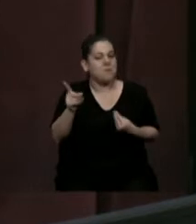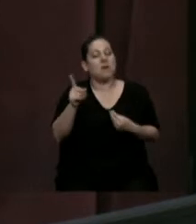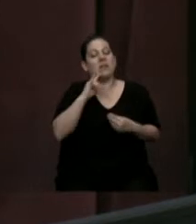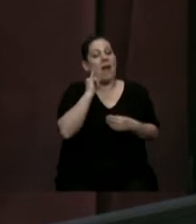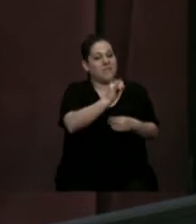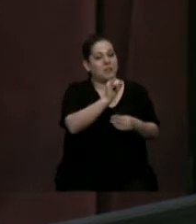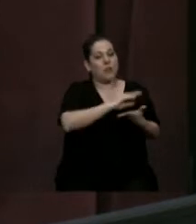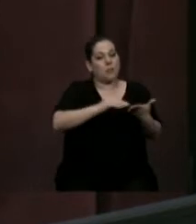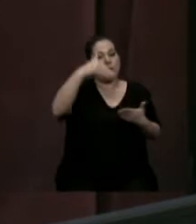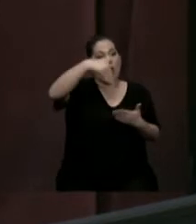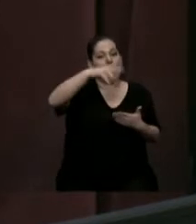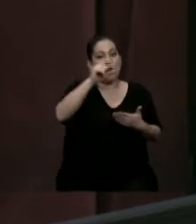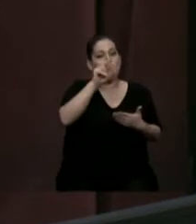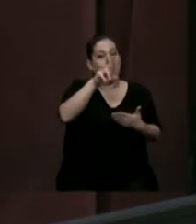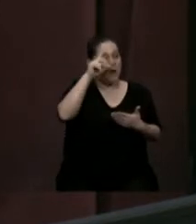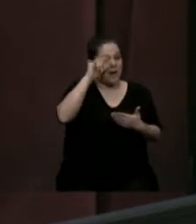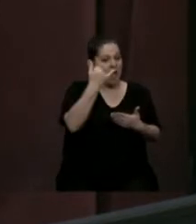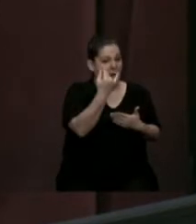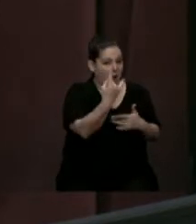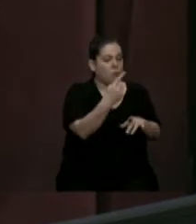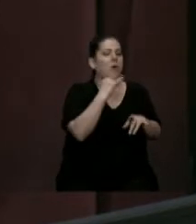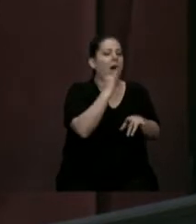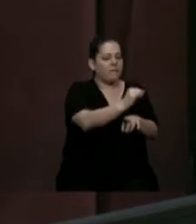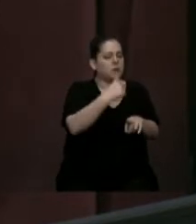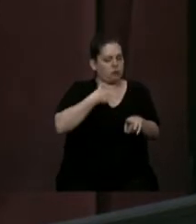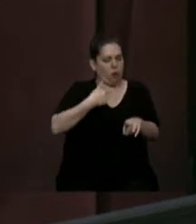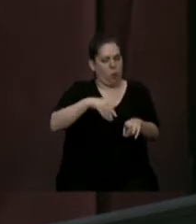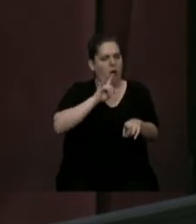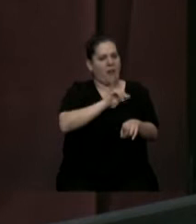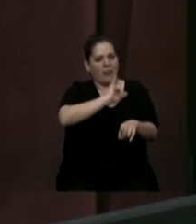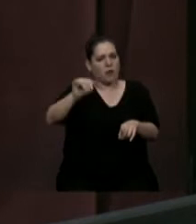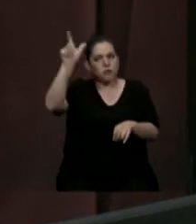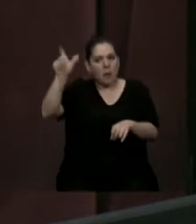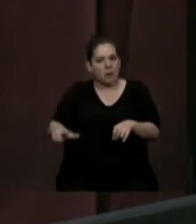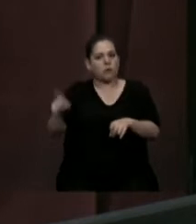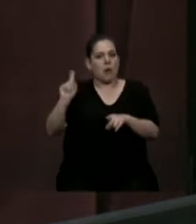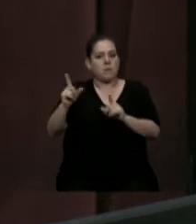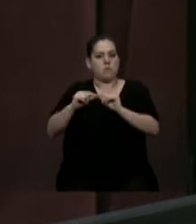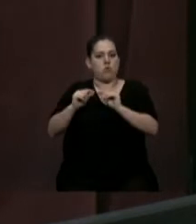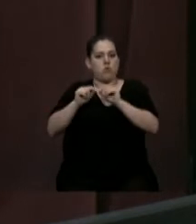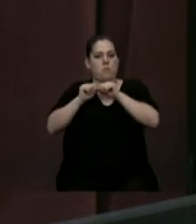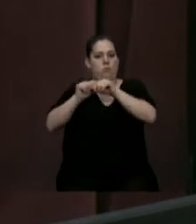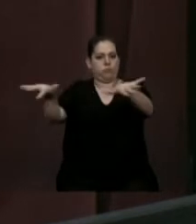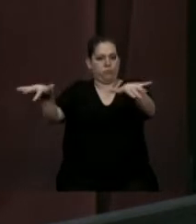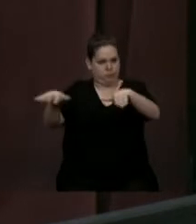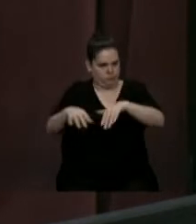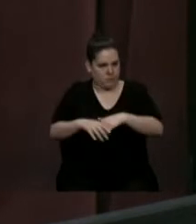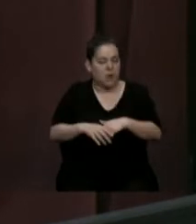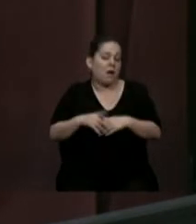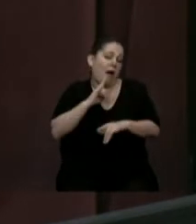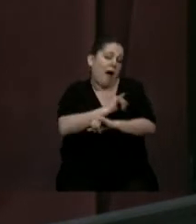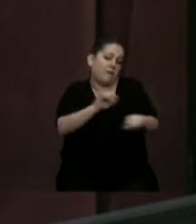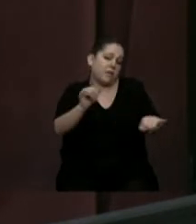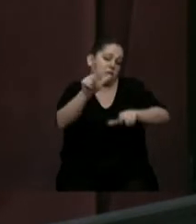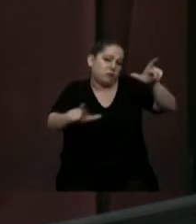que lamentablemente su teléfono se había filtrado a alguien o una serie de personas que con muchísima